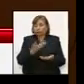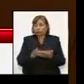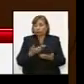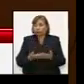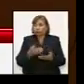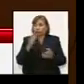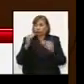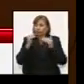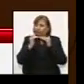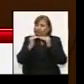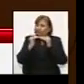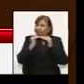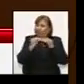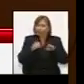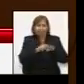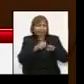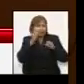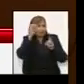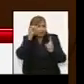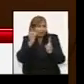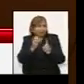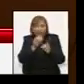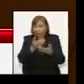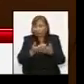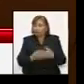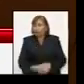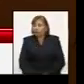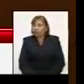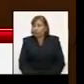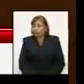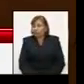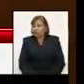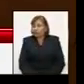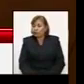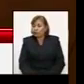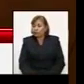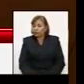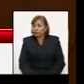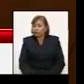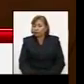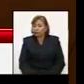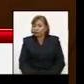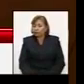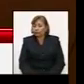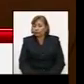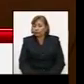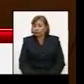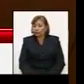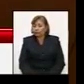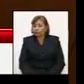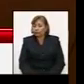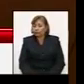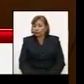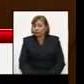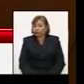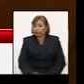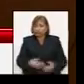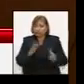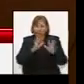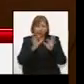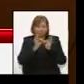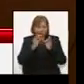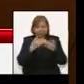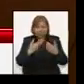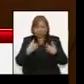operativo simultáneo, con 9 objetivos. Sí. Pues vamos a ubicarnos bien como antes, ¿eh? Yo entiendo que la